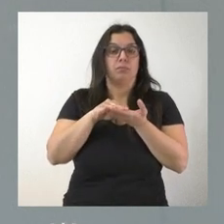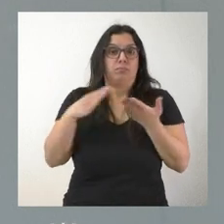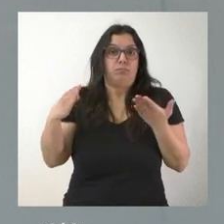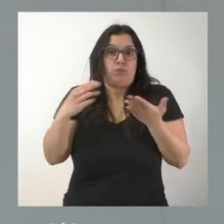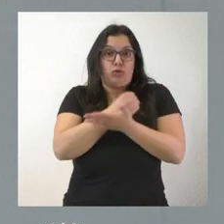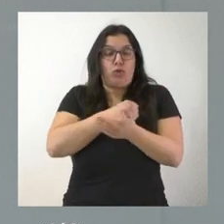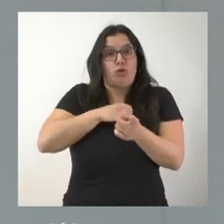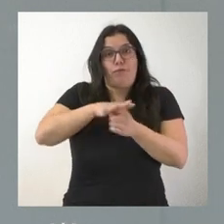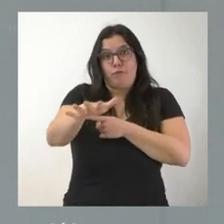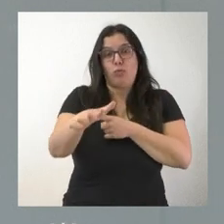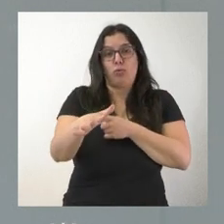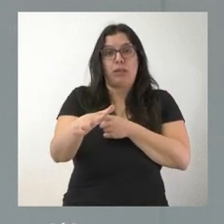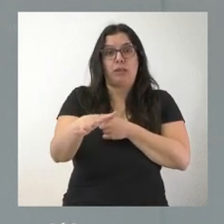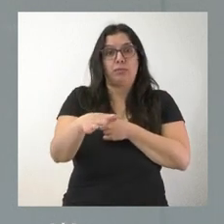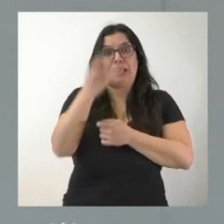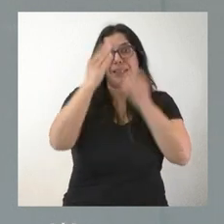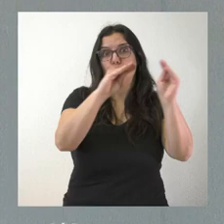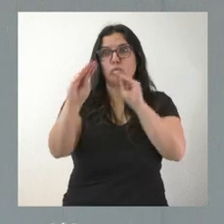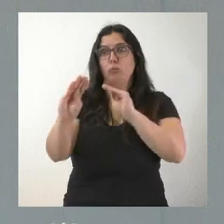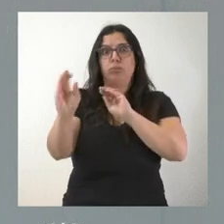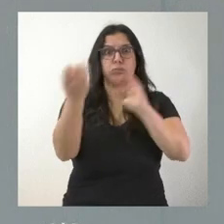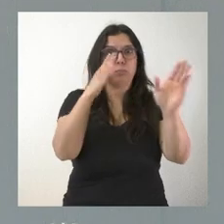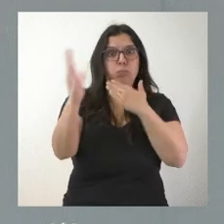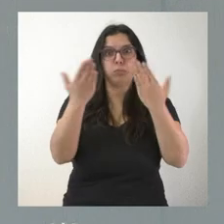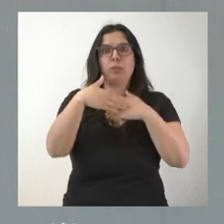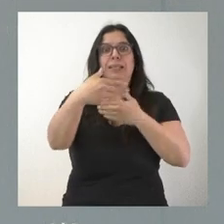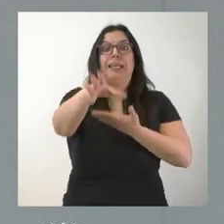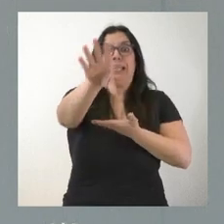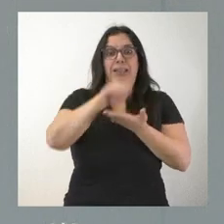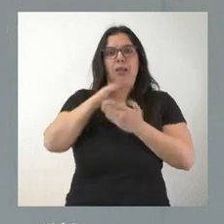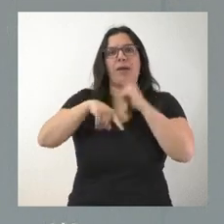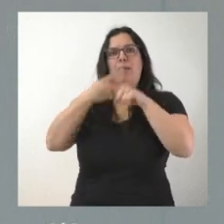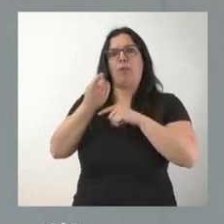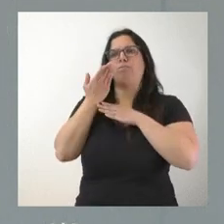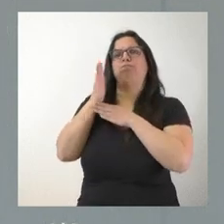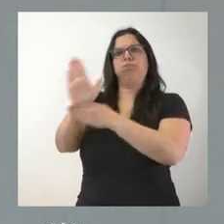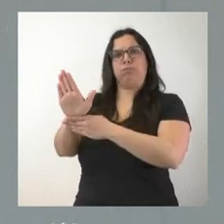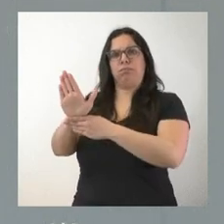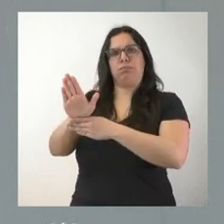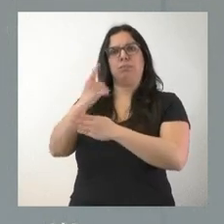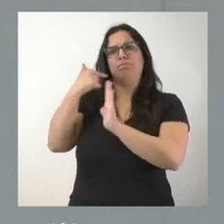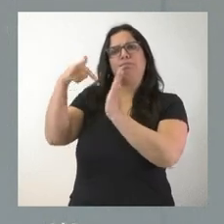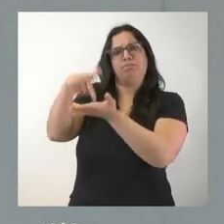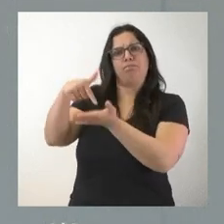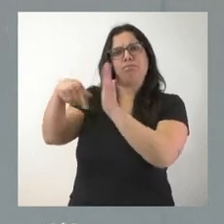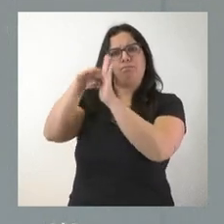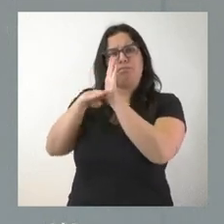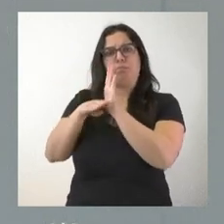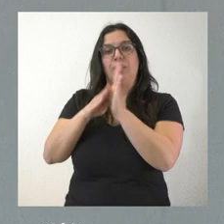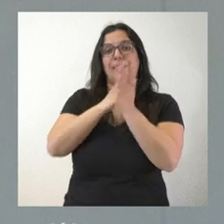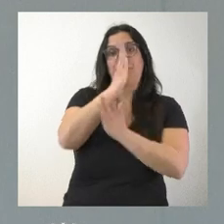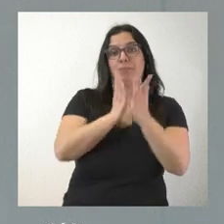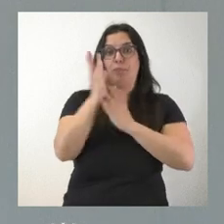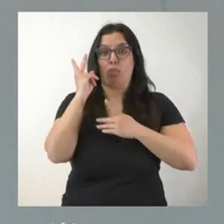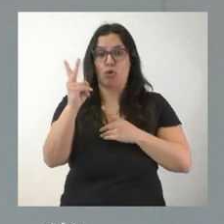afectadas lo que nos quieran manifestar al respecto para construir una posición de comunidad otros es básico la posición de comunidad y vamos con ese doble aspecto contarles